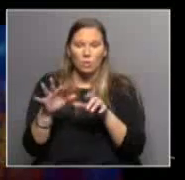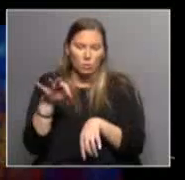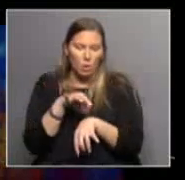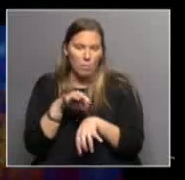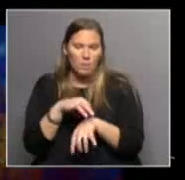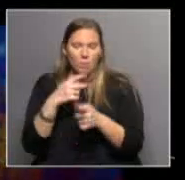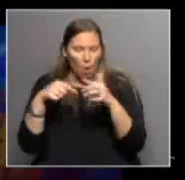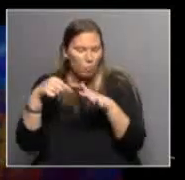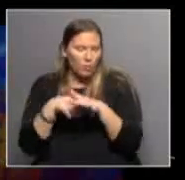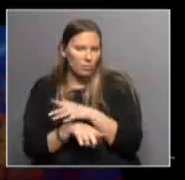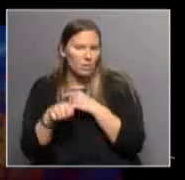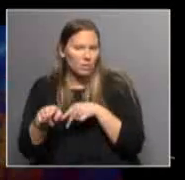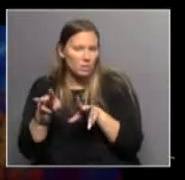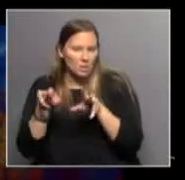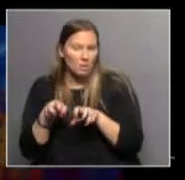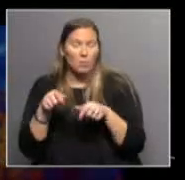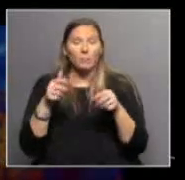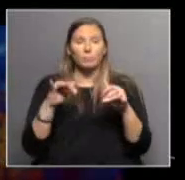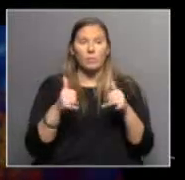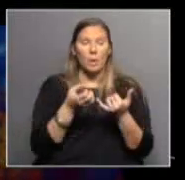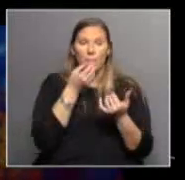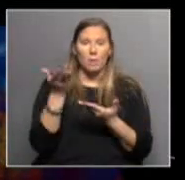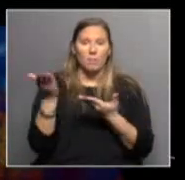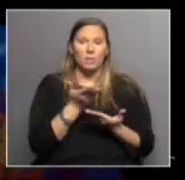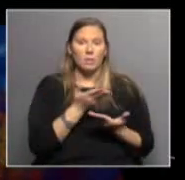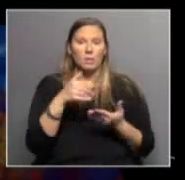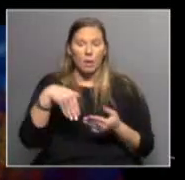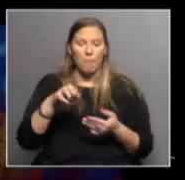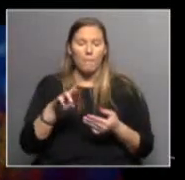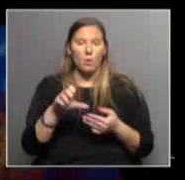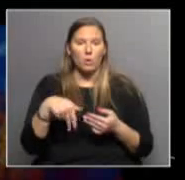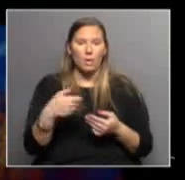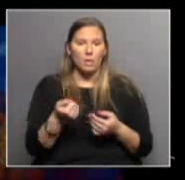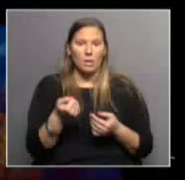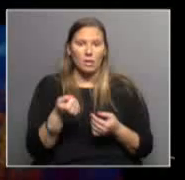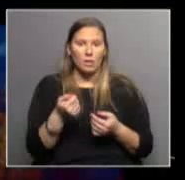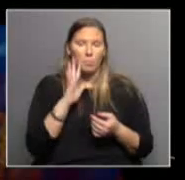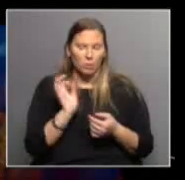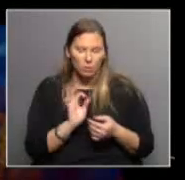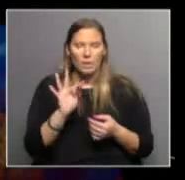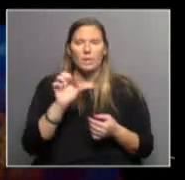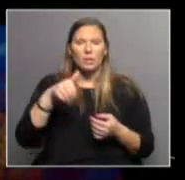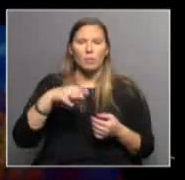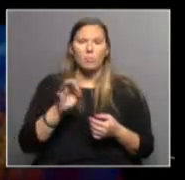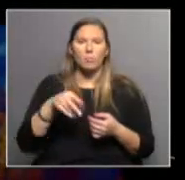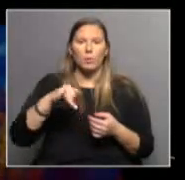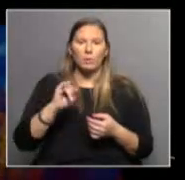estar profundizando en lo que hacen. Y ya le doy la bienvenida a Morena Ferreira, a Jorge Temponi.